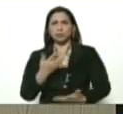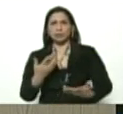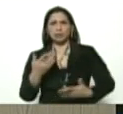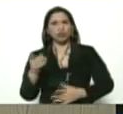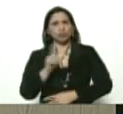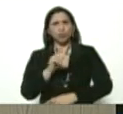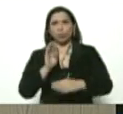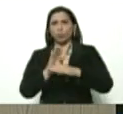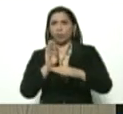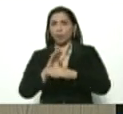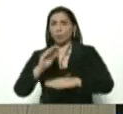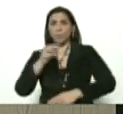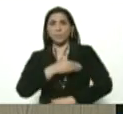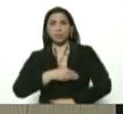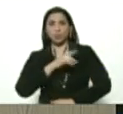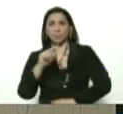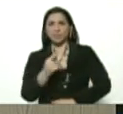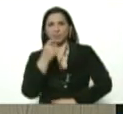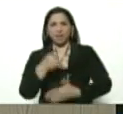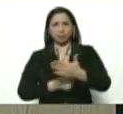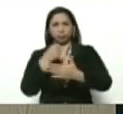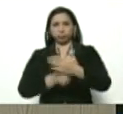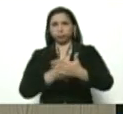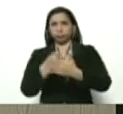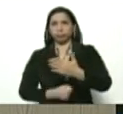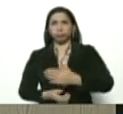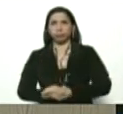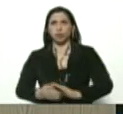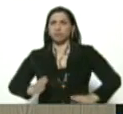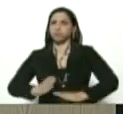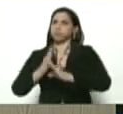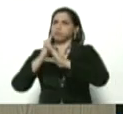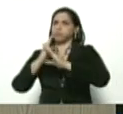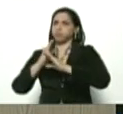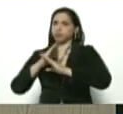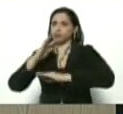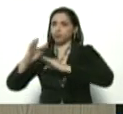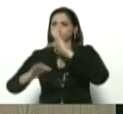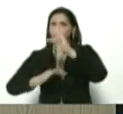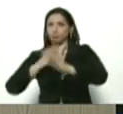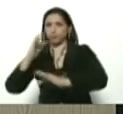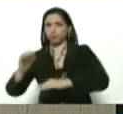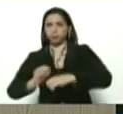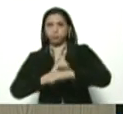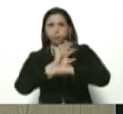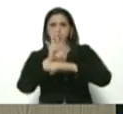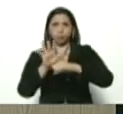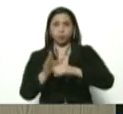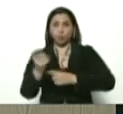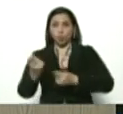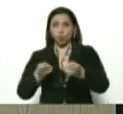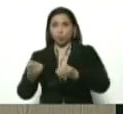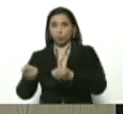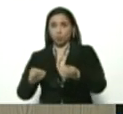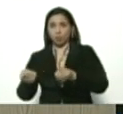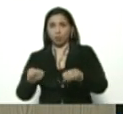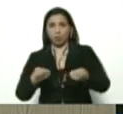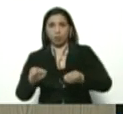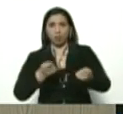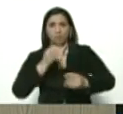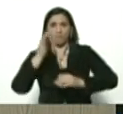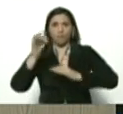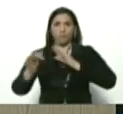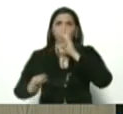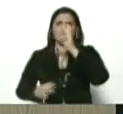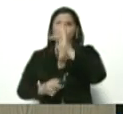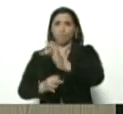principalísima de combatir de detener la cadena de transmisión de controlar la infección